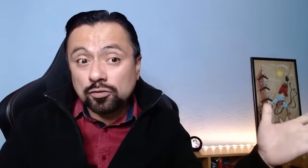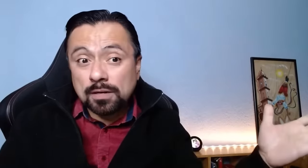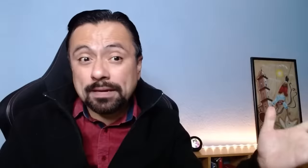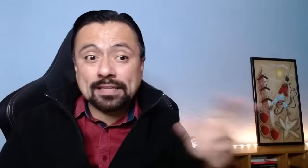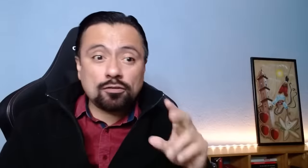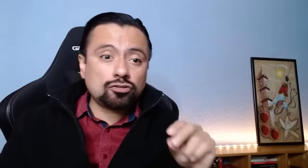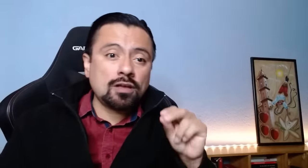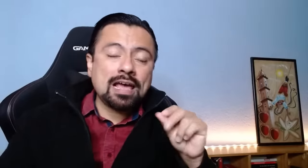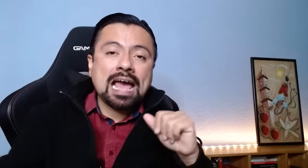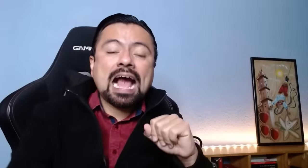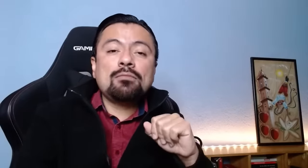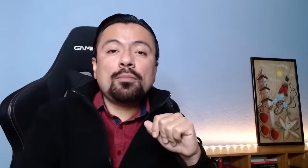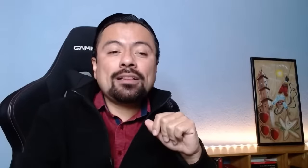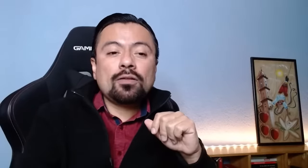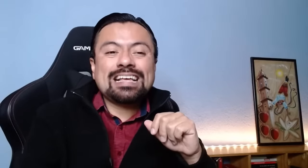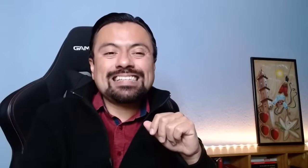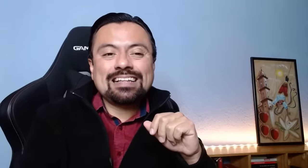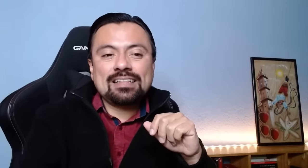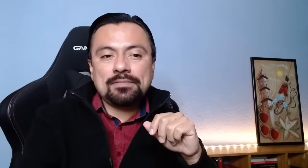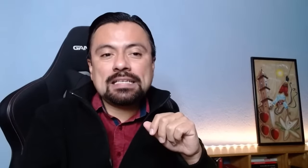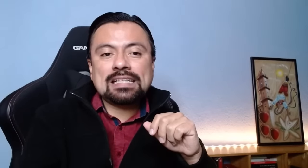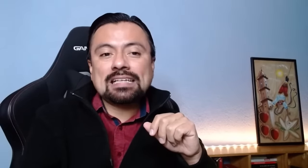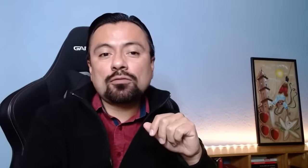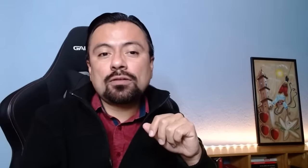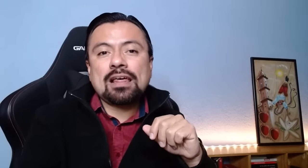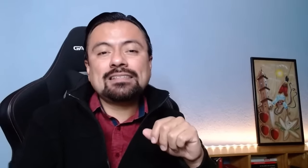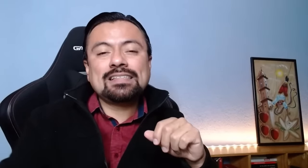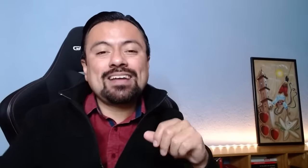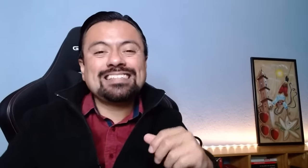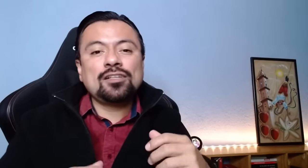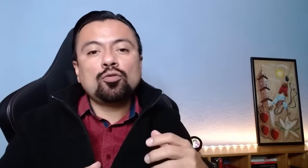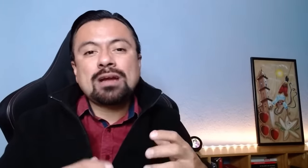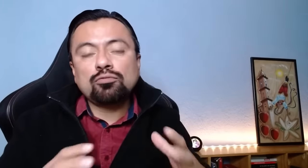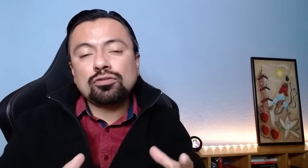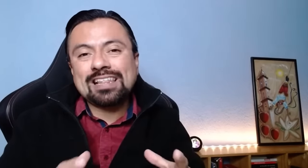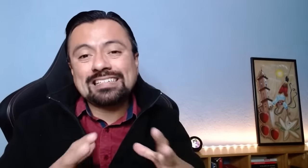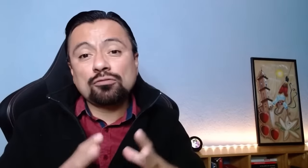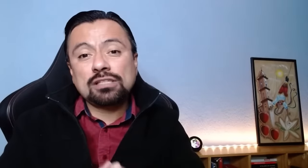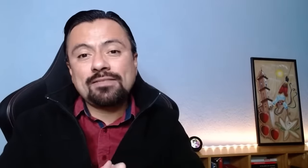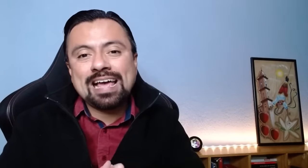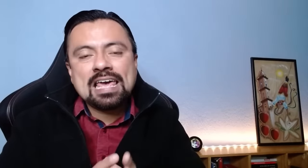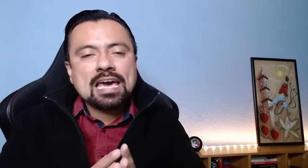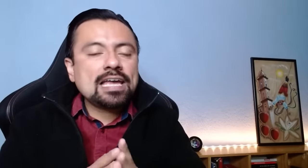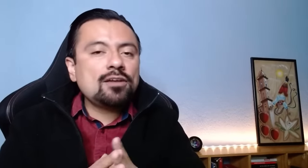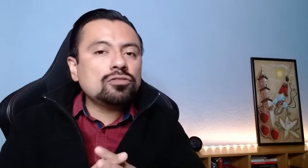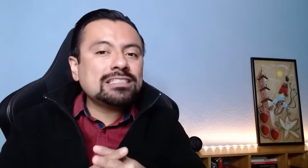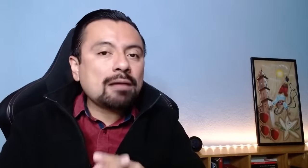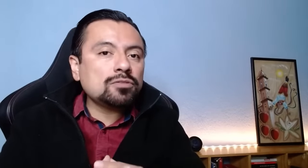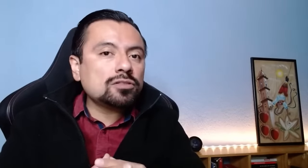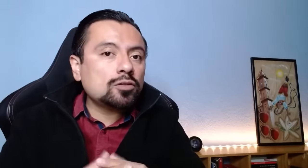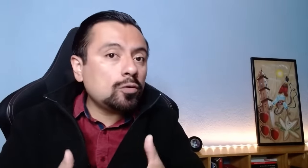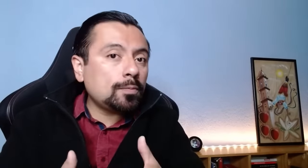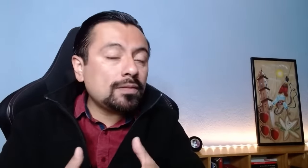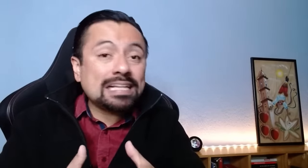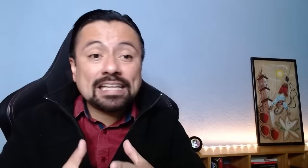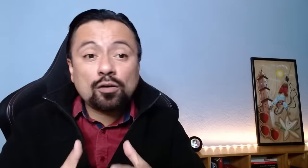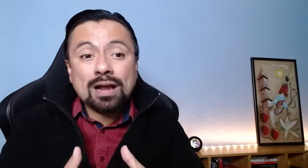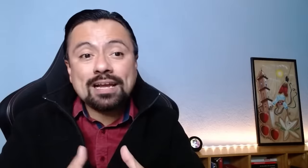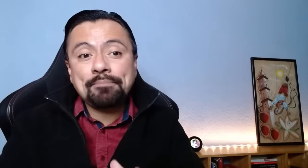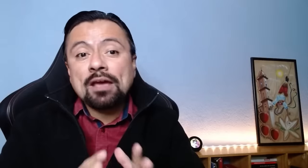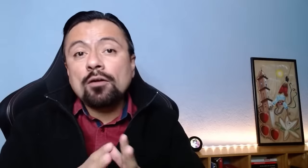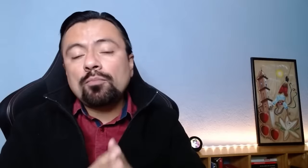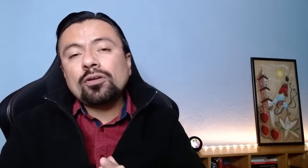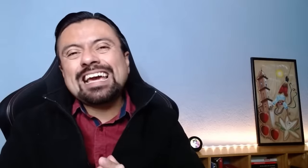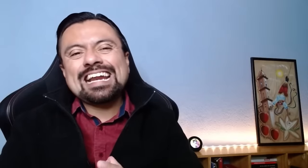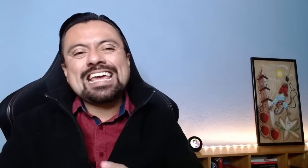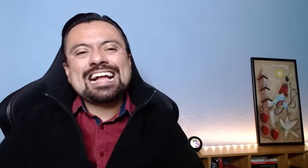diciembre de este 2022. Al momento de esa entrevista, las autoridades estaban haciendo una búsqueda exhaustiva en un Sam's Club de